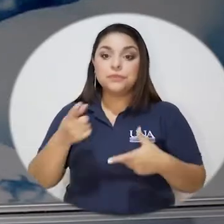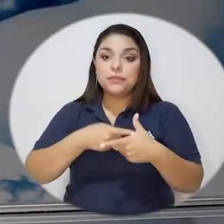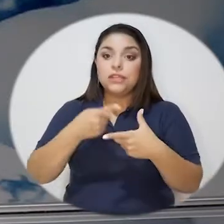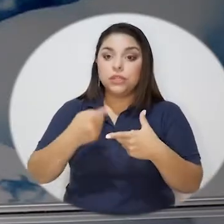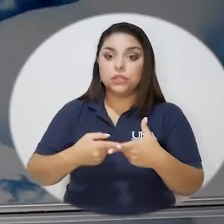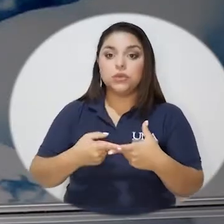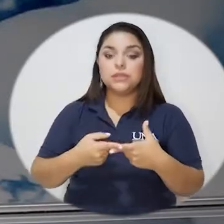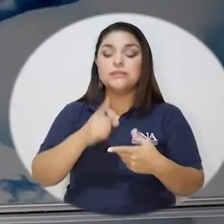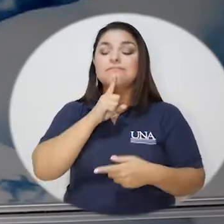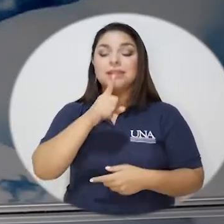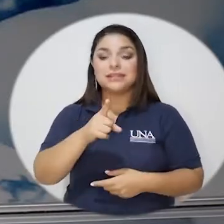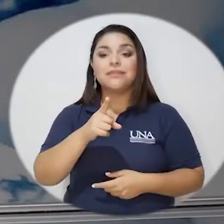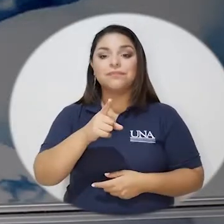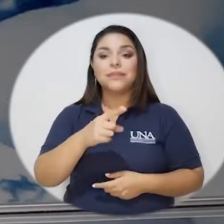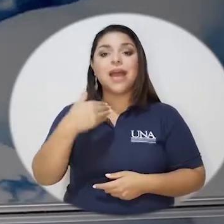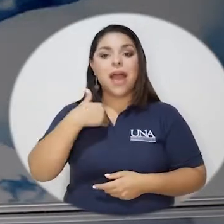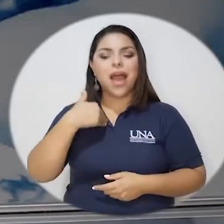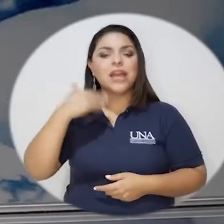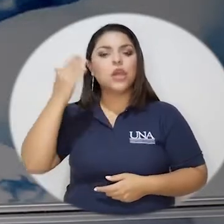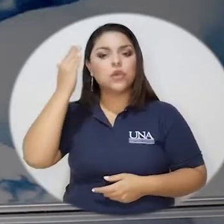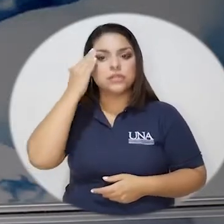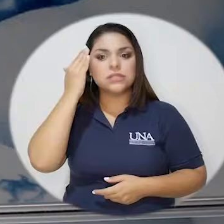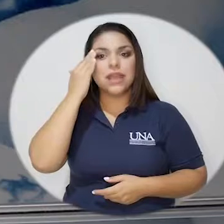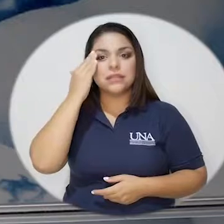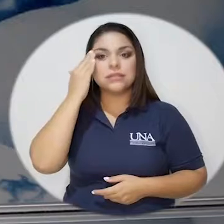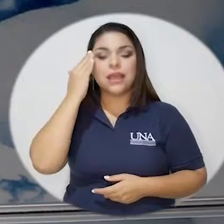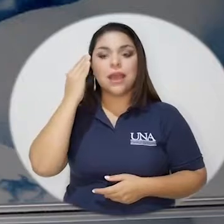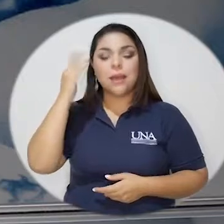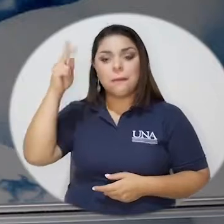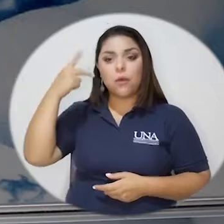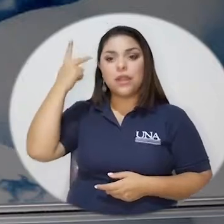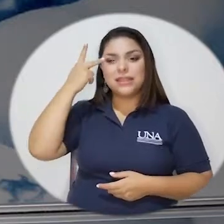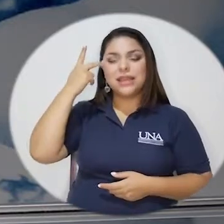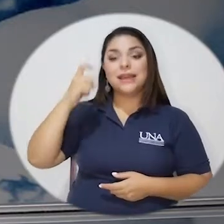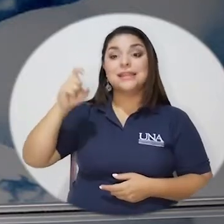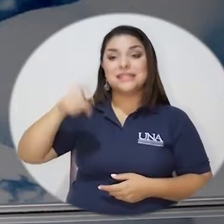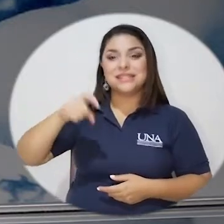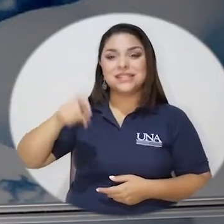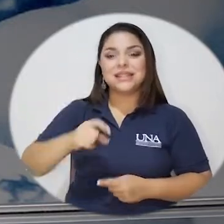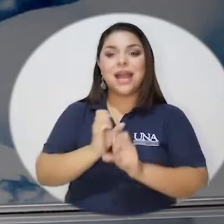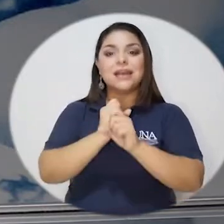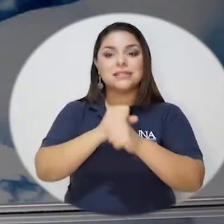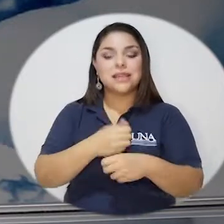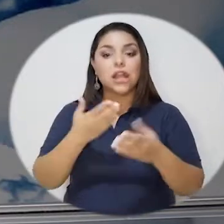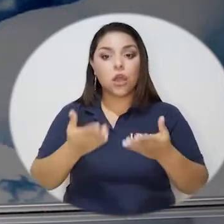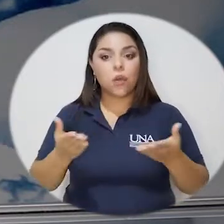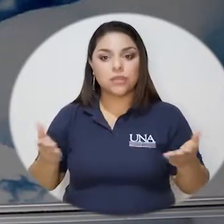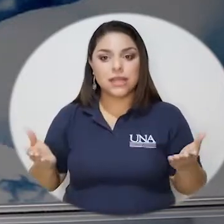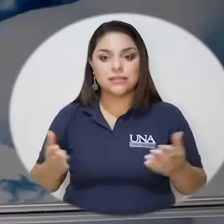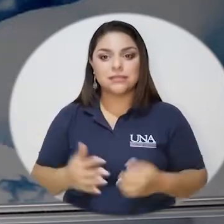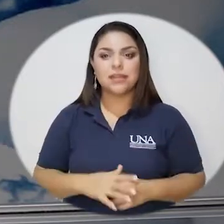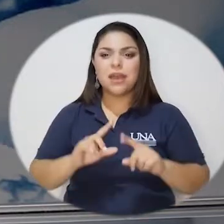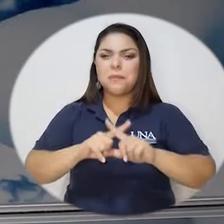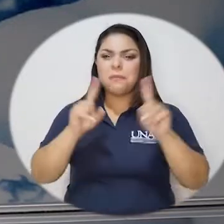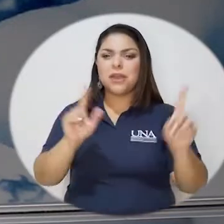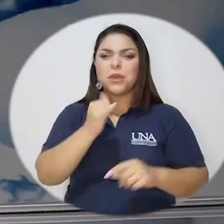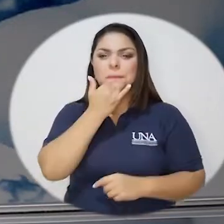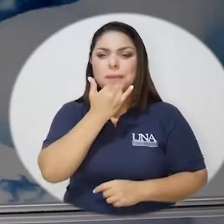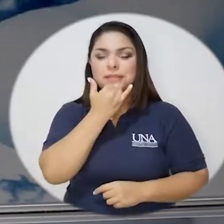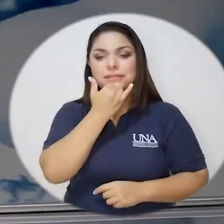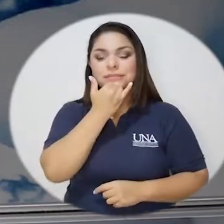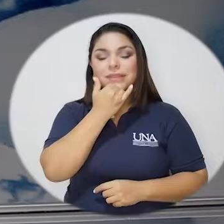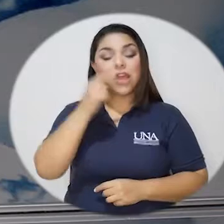efecto, creo que hay conciencia de la clase política de que se necesita hacer cosas. Lo que pasa